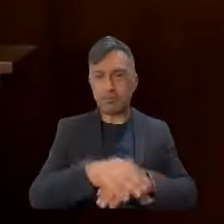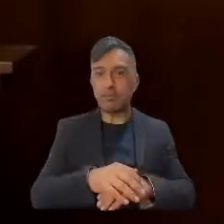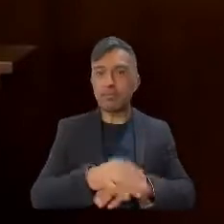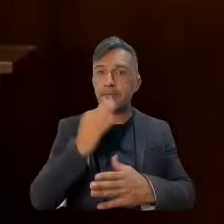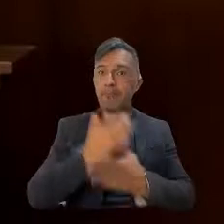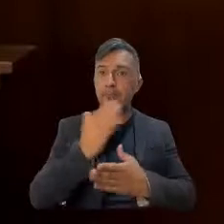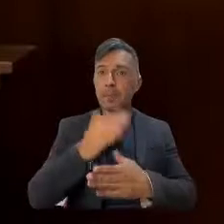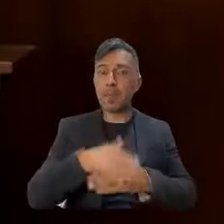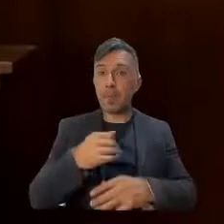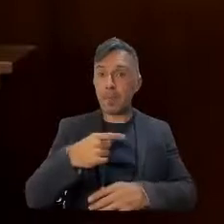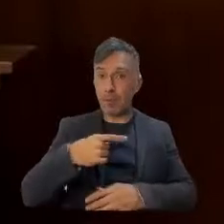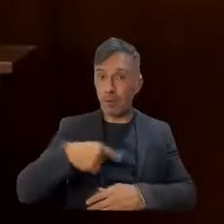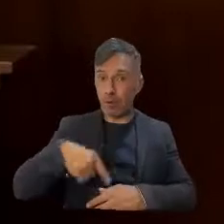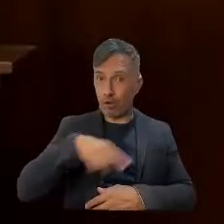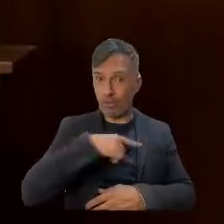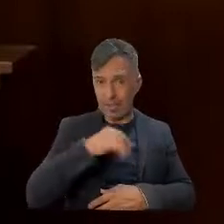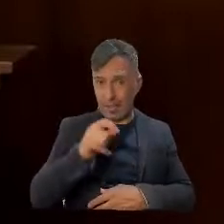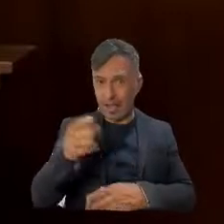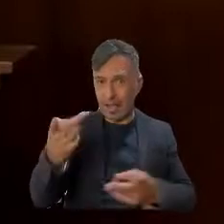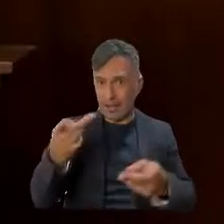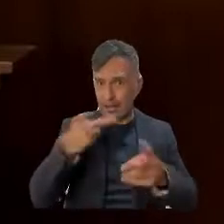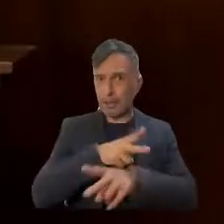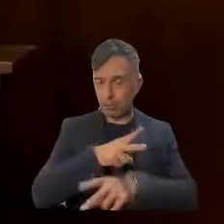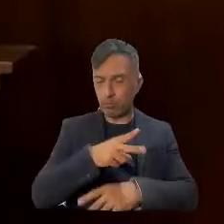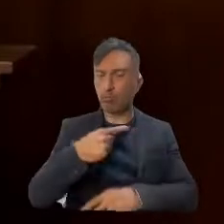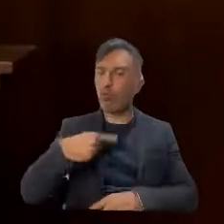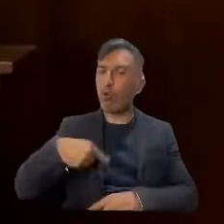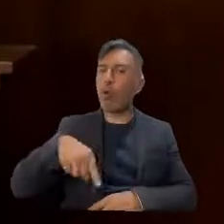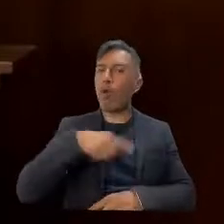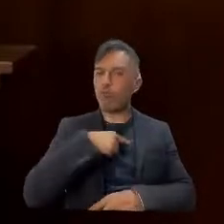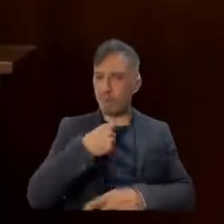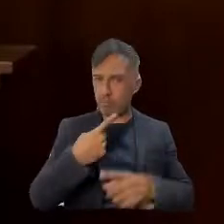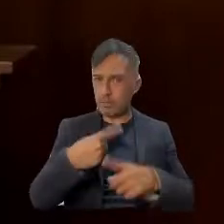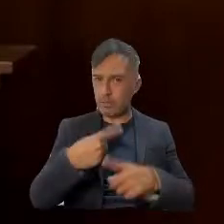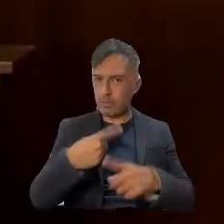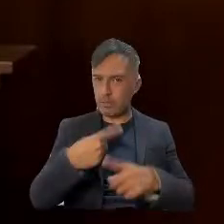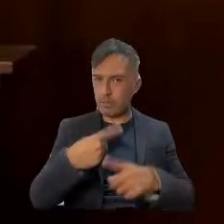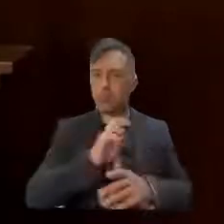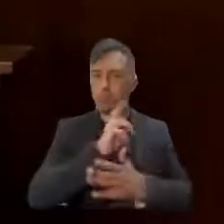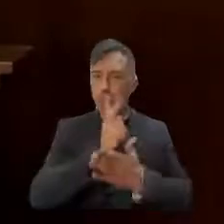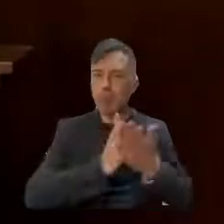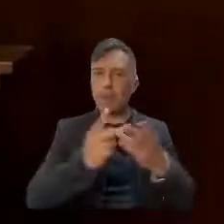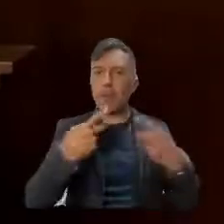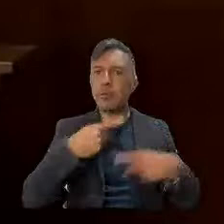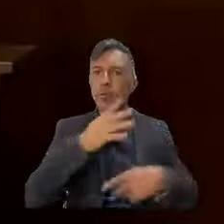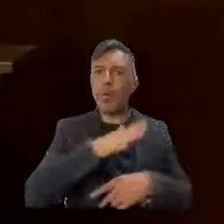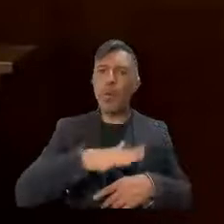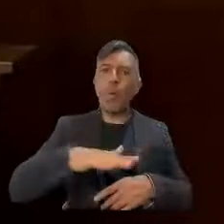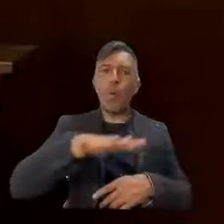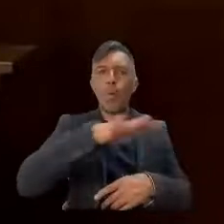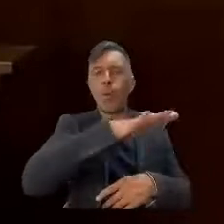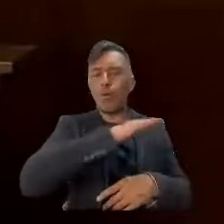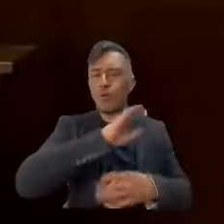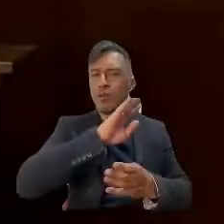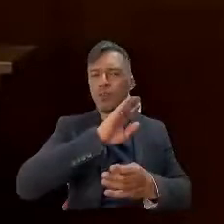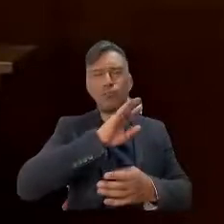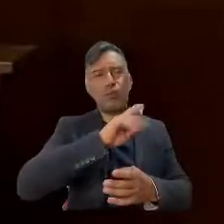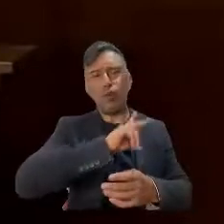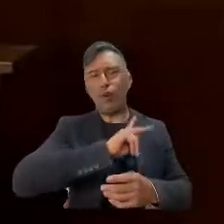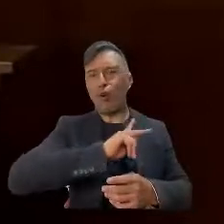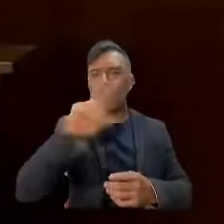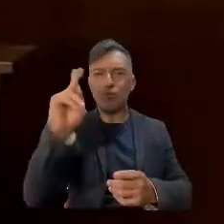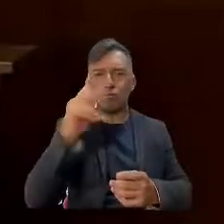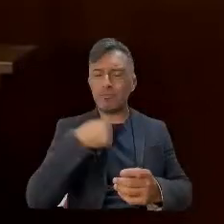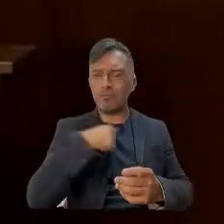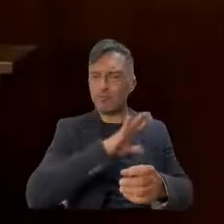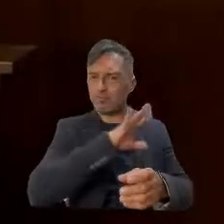nosotros sí, contrario a ellos, hemos construido una ruta de la política social universal para el bienestar de la gente y de